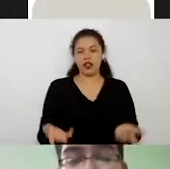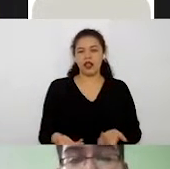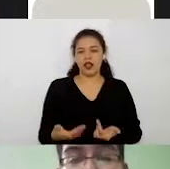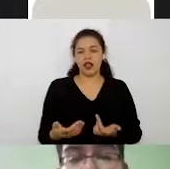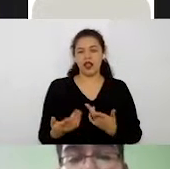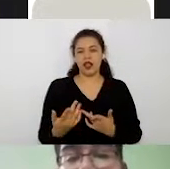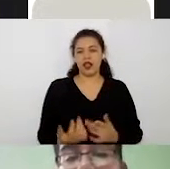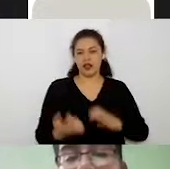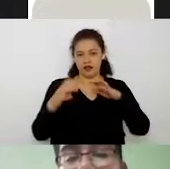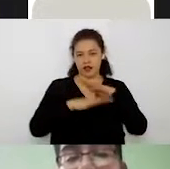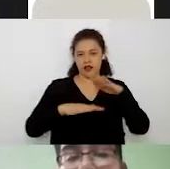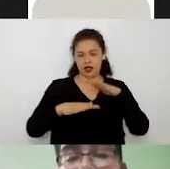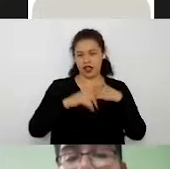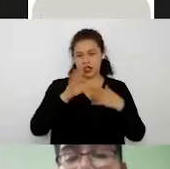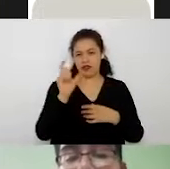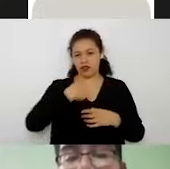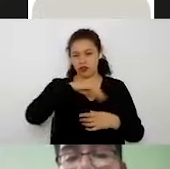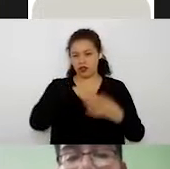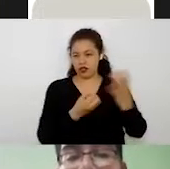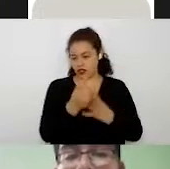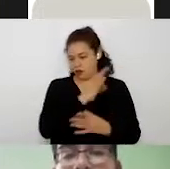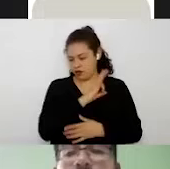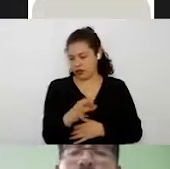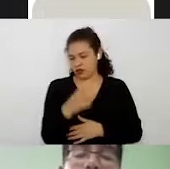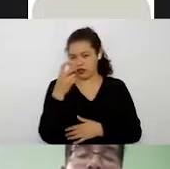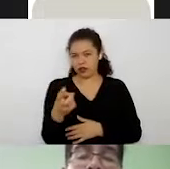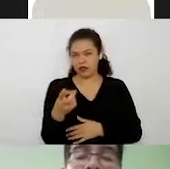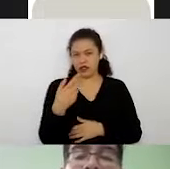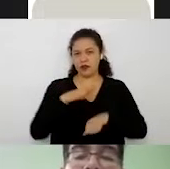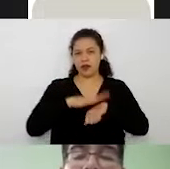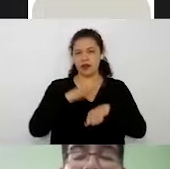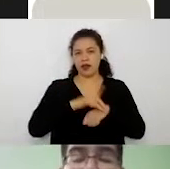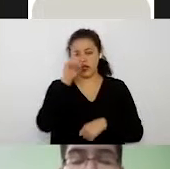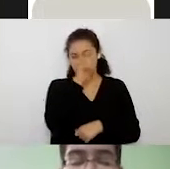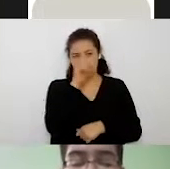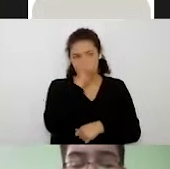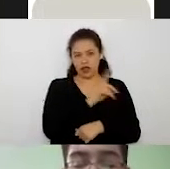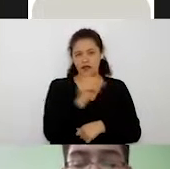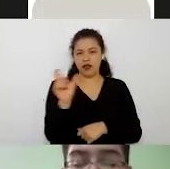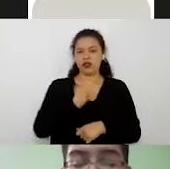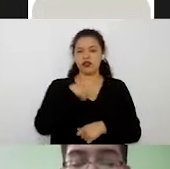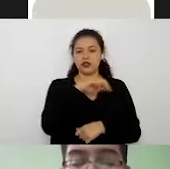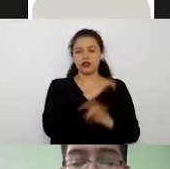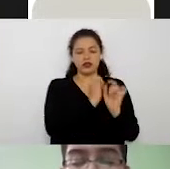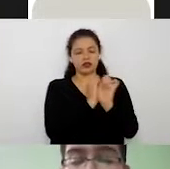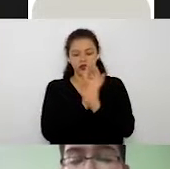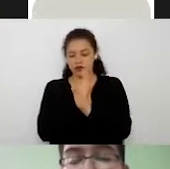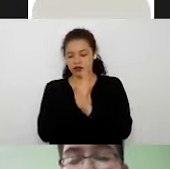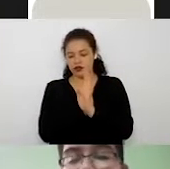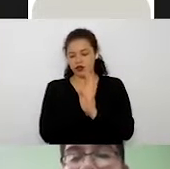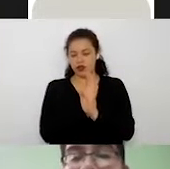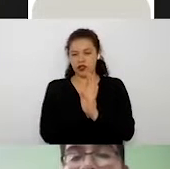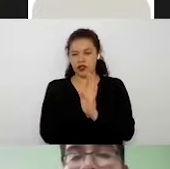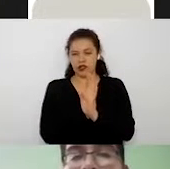hacer la evacuación, es lo más recomendable es replegarnos. Y estábamos, la sesión